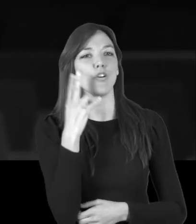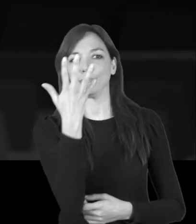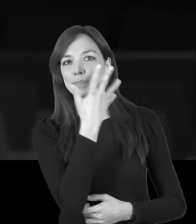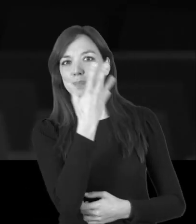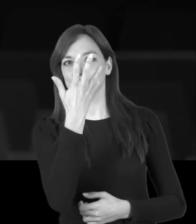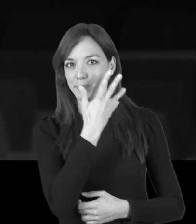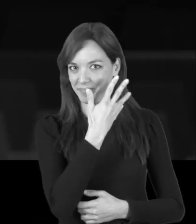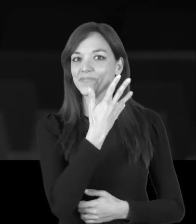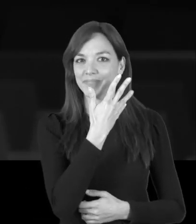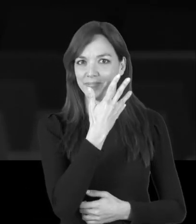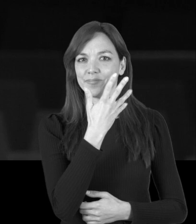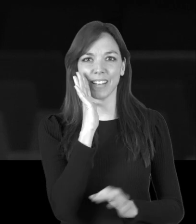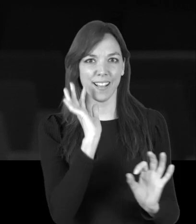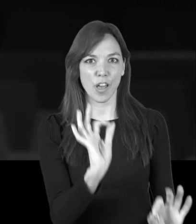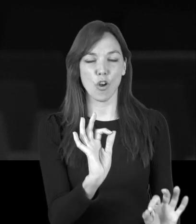desconocido.